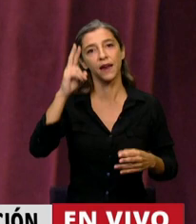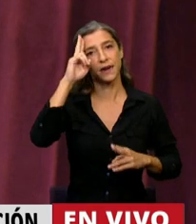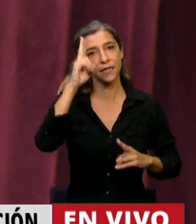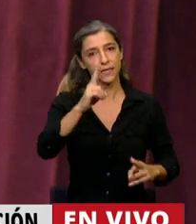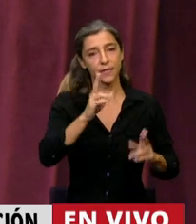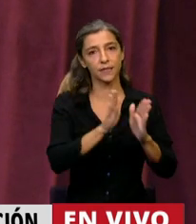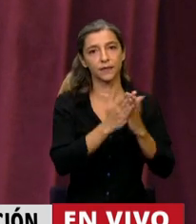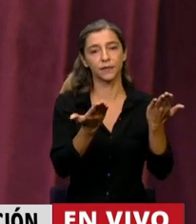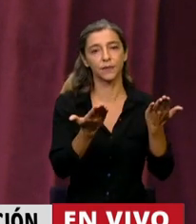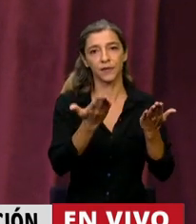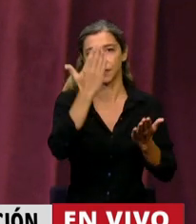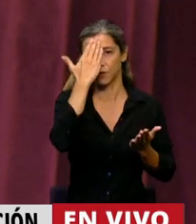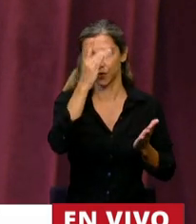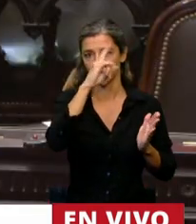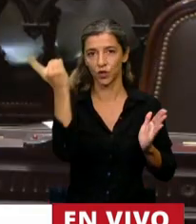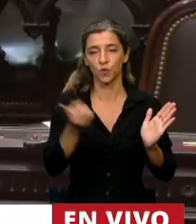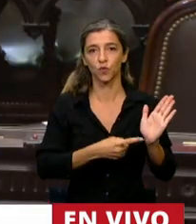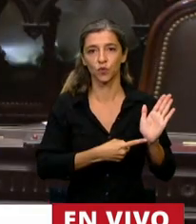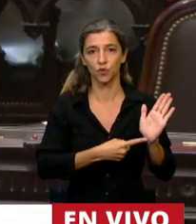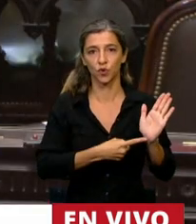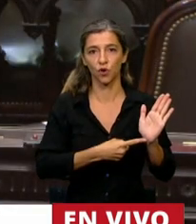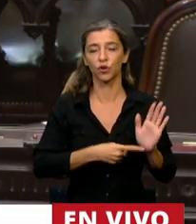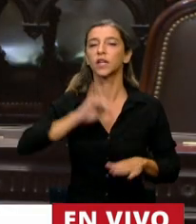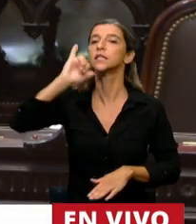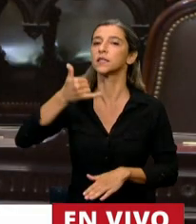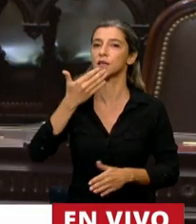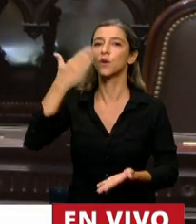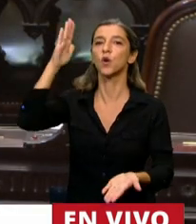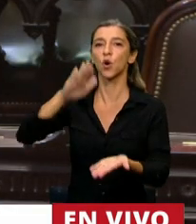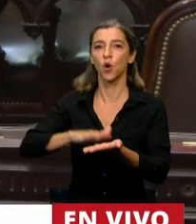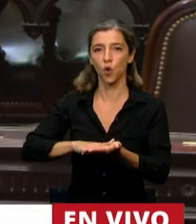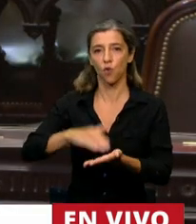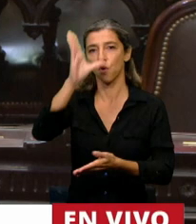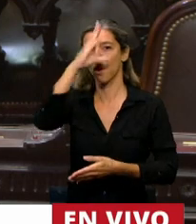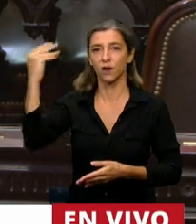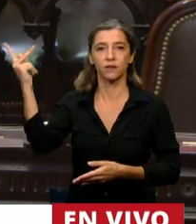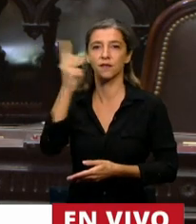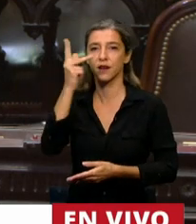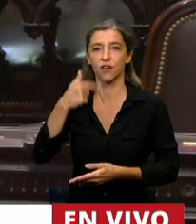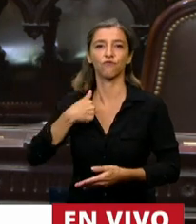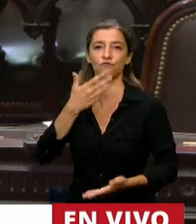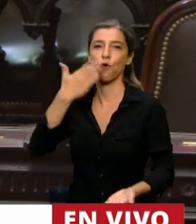la Constitución Nacional. Sí, por Néstor y Cristina, juro.